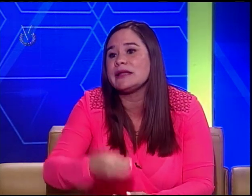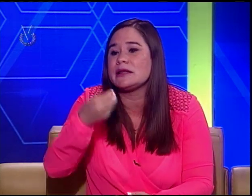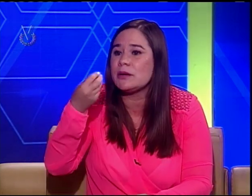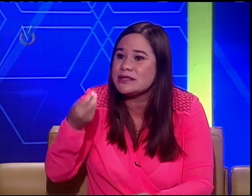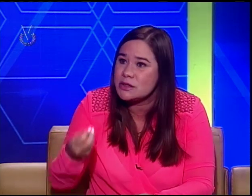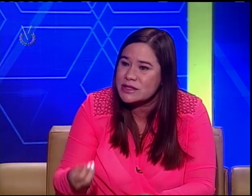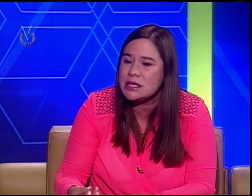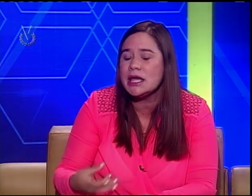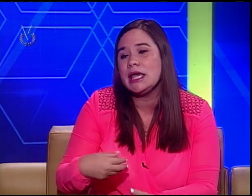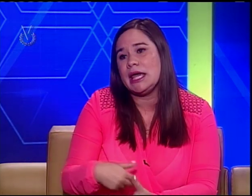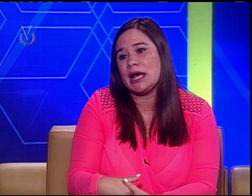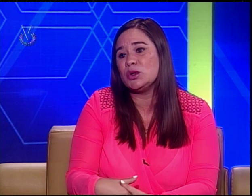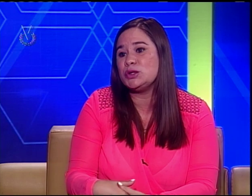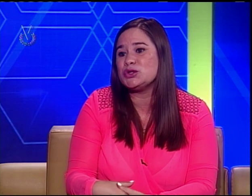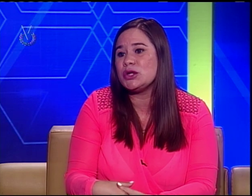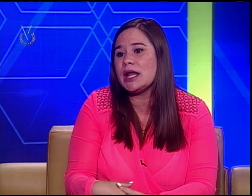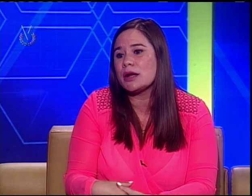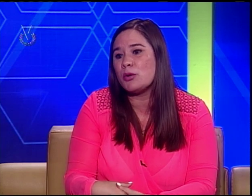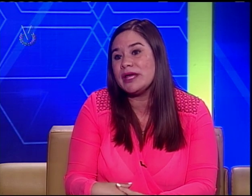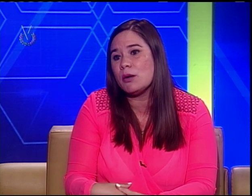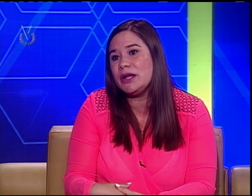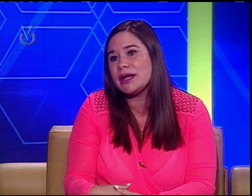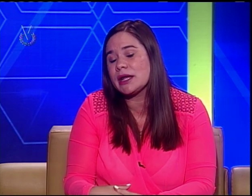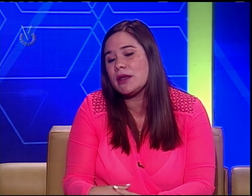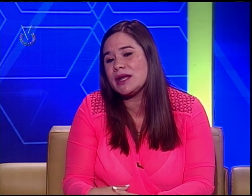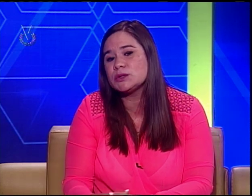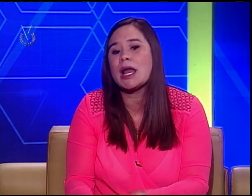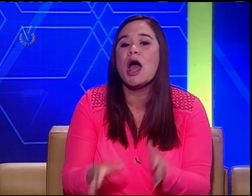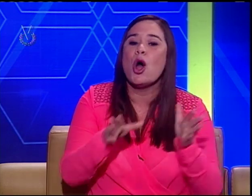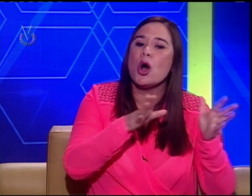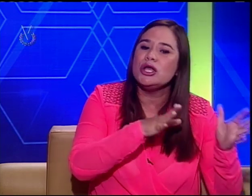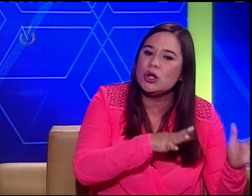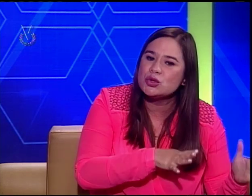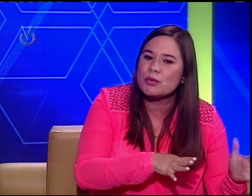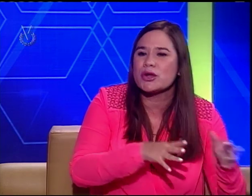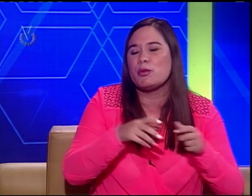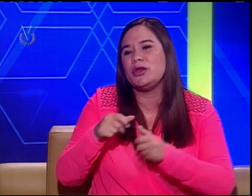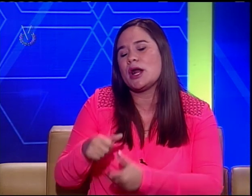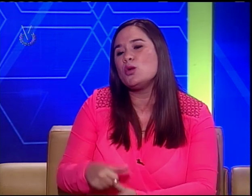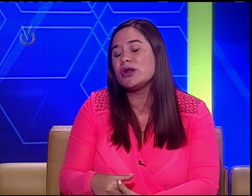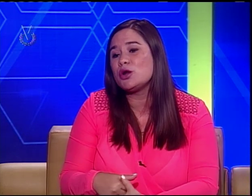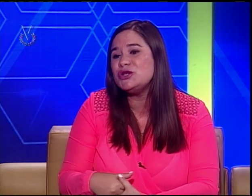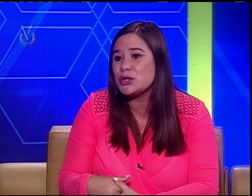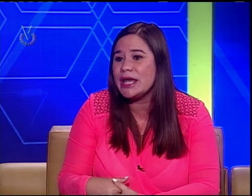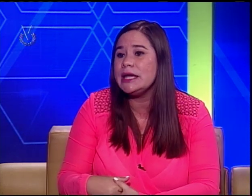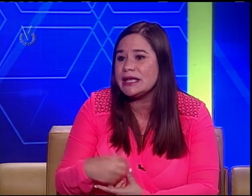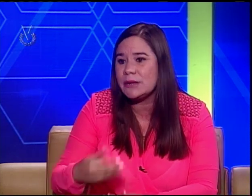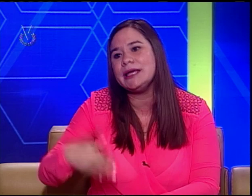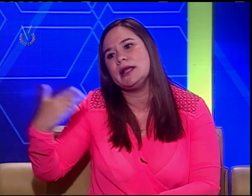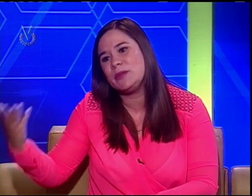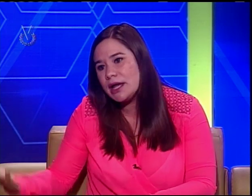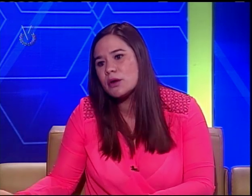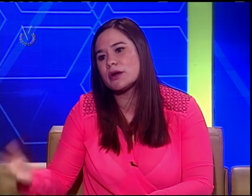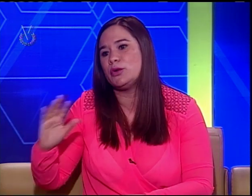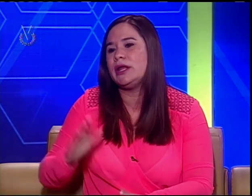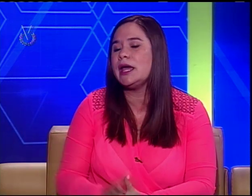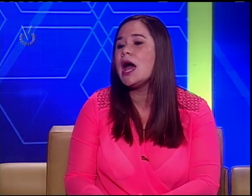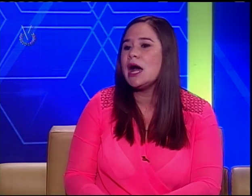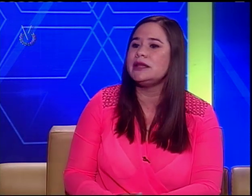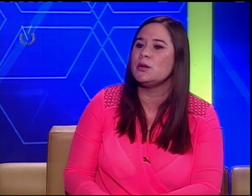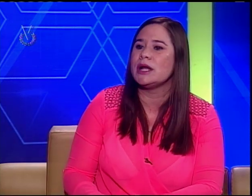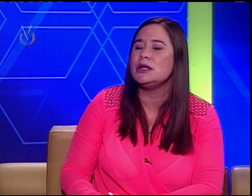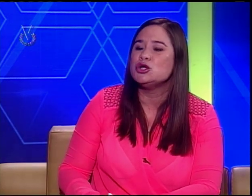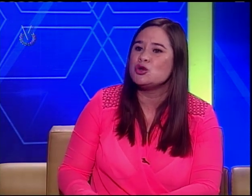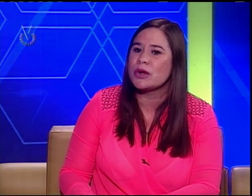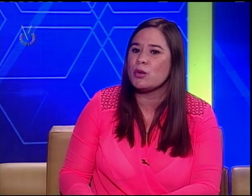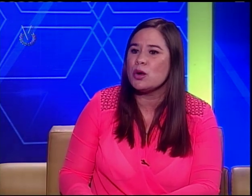la Patria, está establecido así en la Constitución de la República Bolivariana de Venezuela, o incluso porque pudiera ocurrir omisión legislativa y también le correspondería